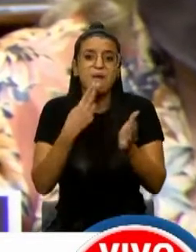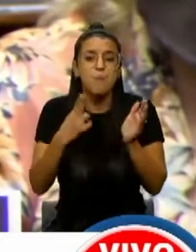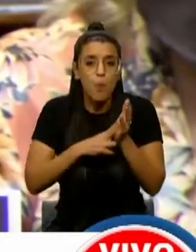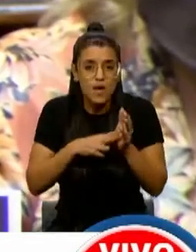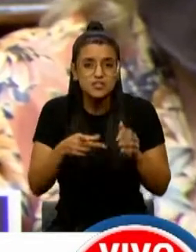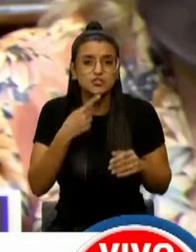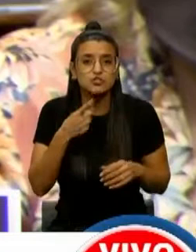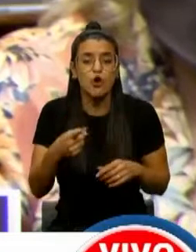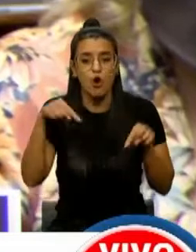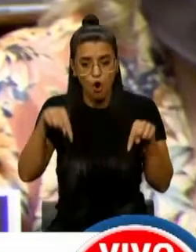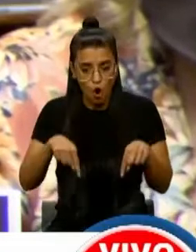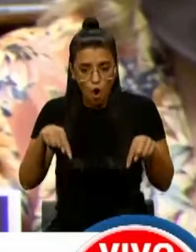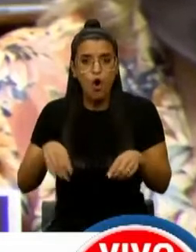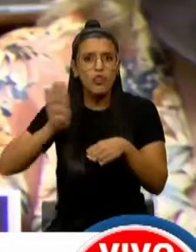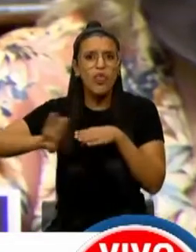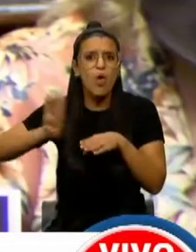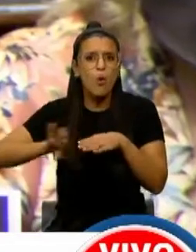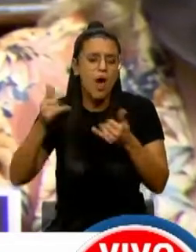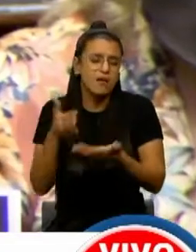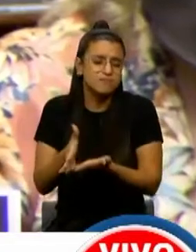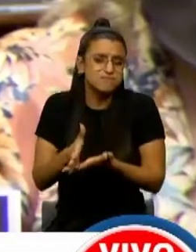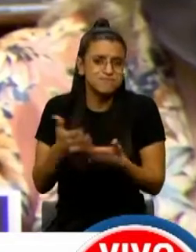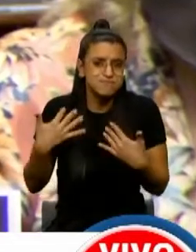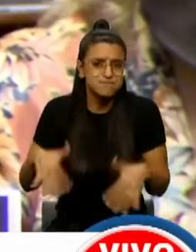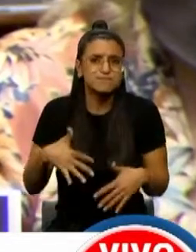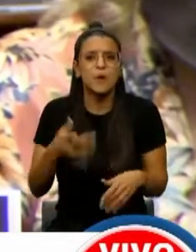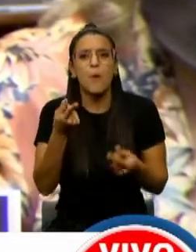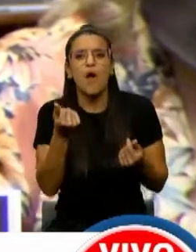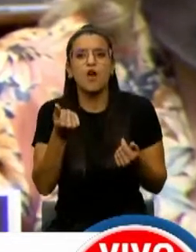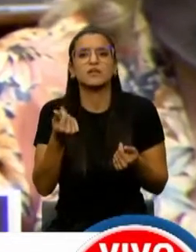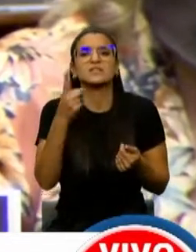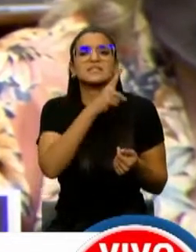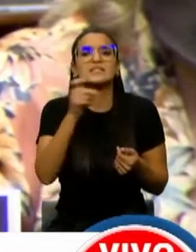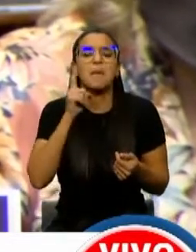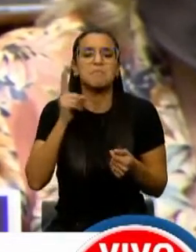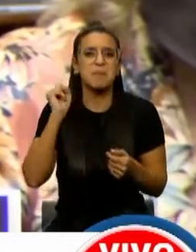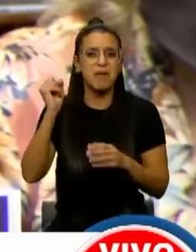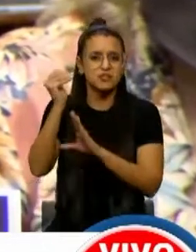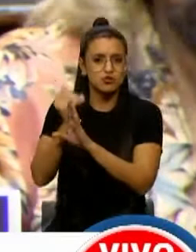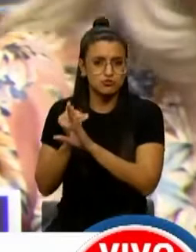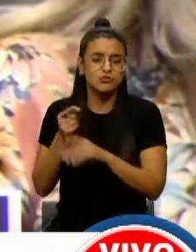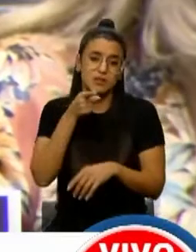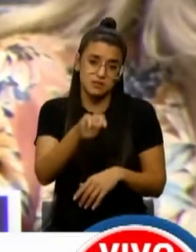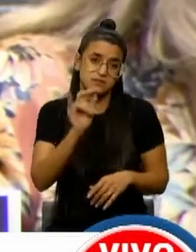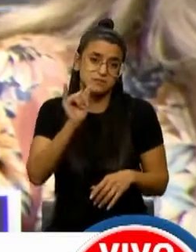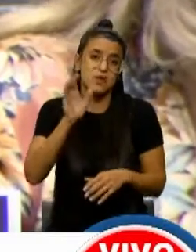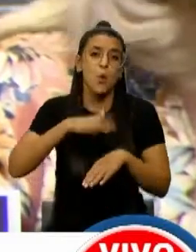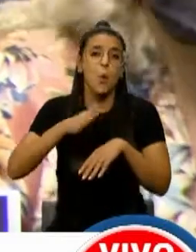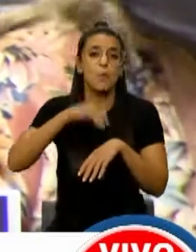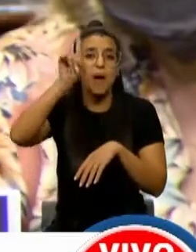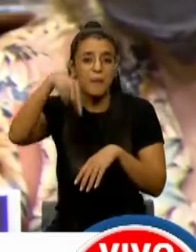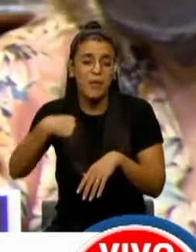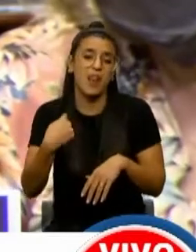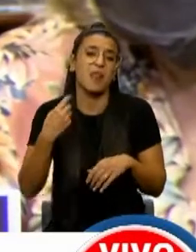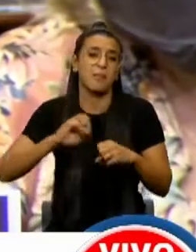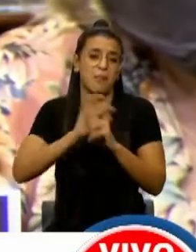están hoy con deudas exigibles con valores de menos de 100.000 pesos. Y eso sí que es consecuencia de la pandemia, más